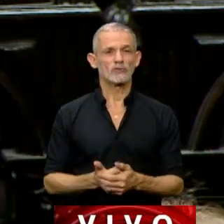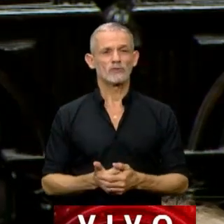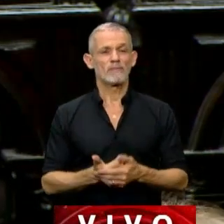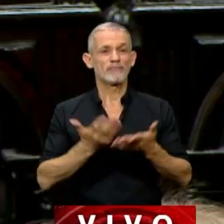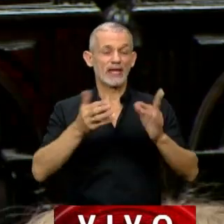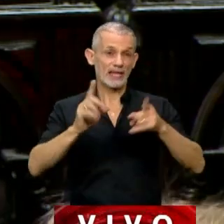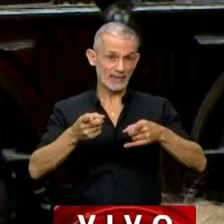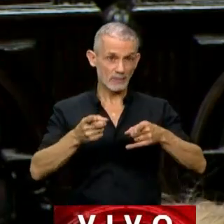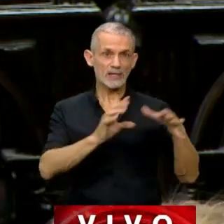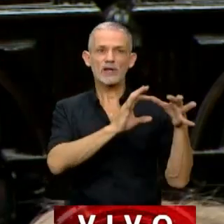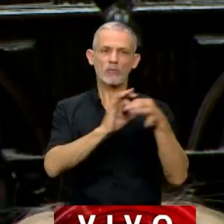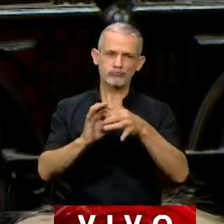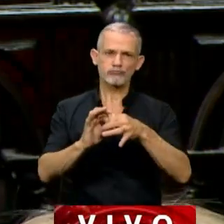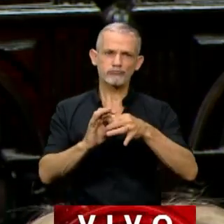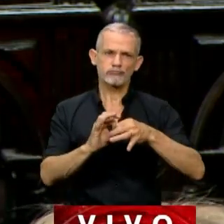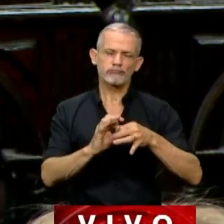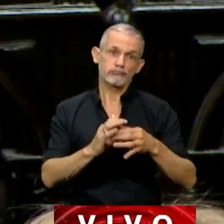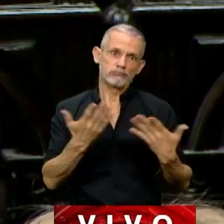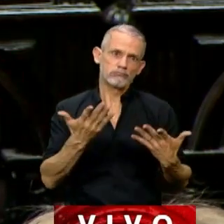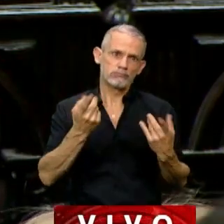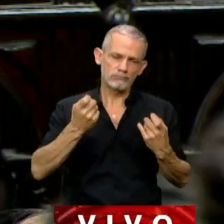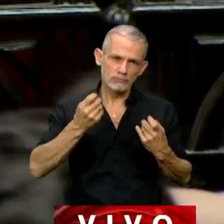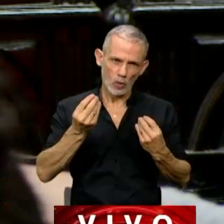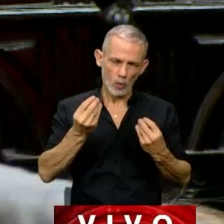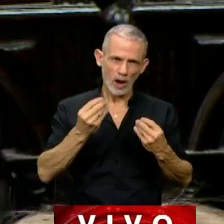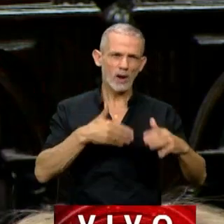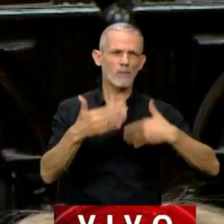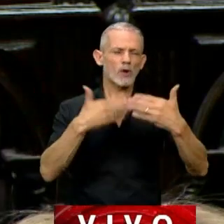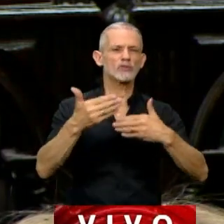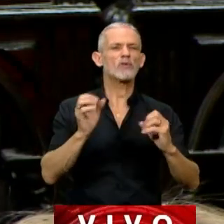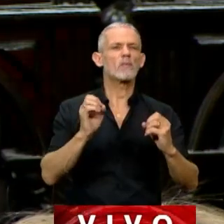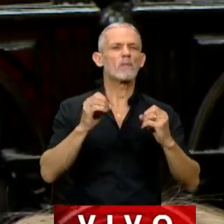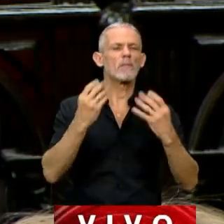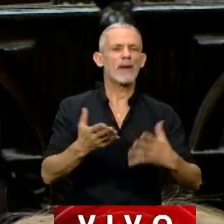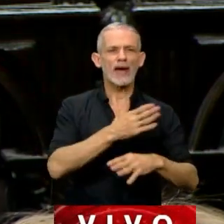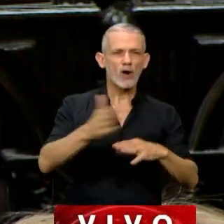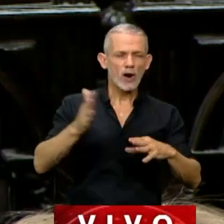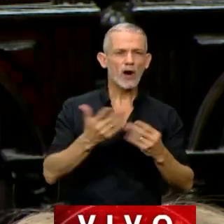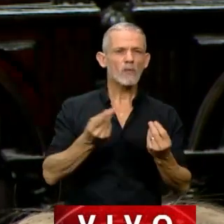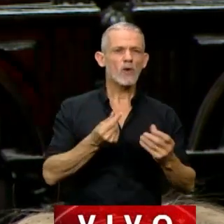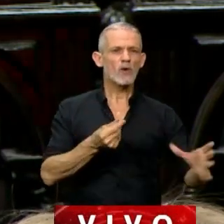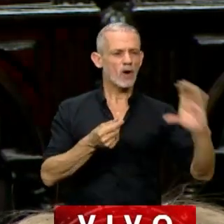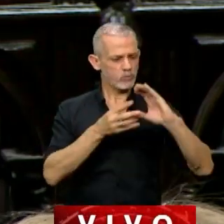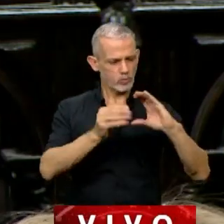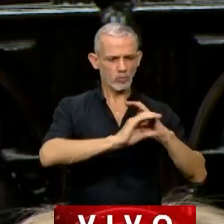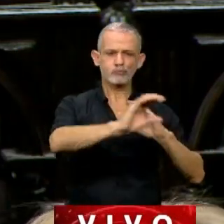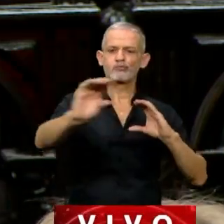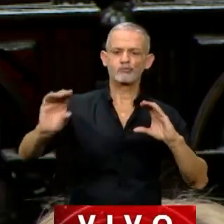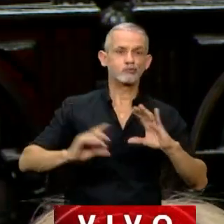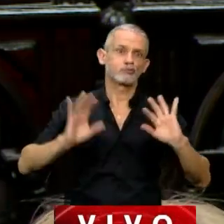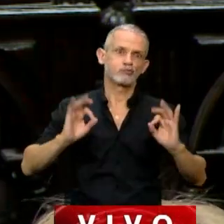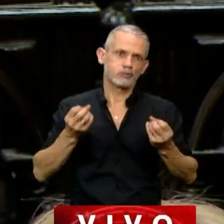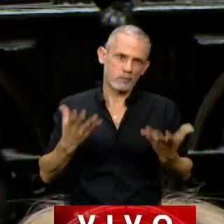y consecuentemente o necesariamente a través de procesos de mejora en la distribución de la renta